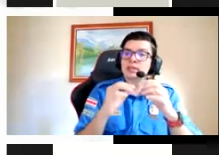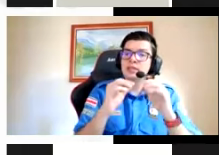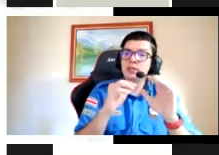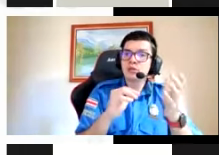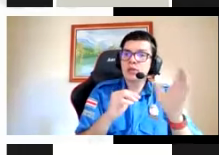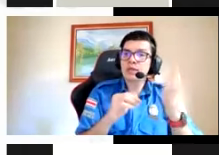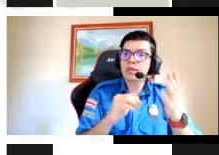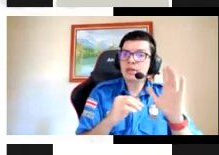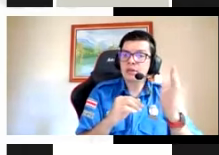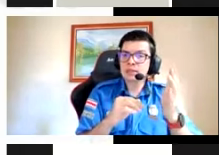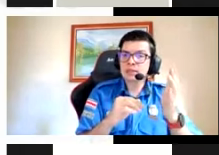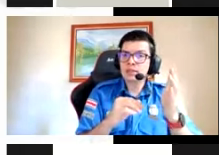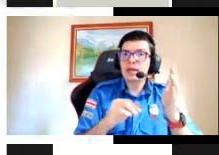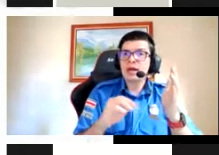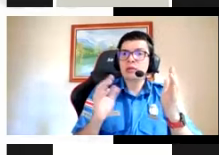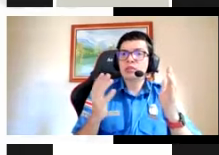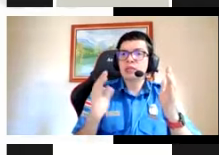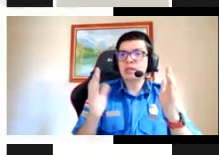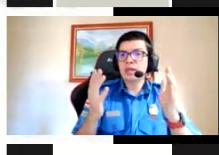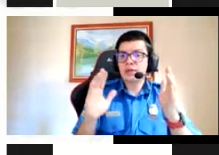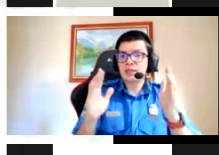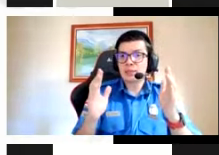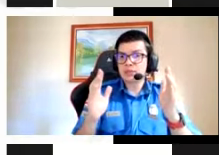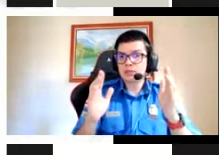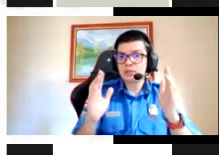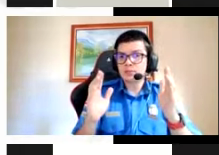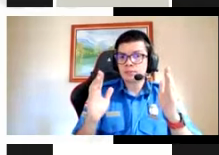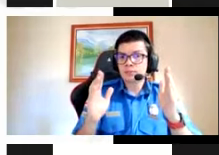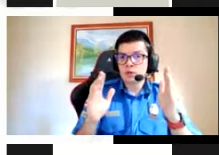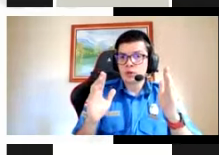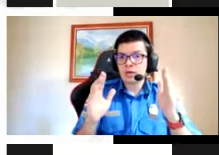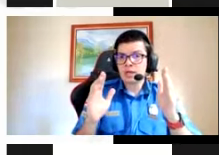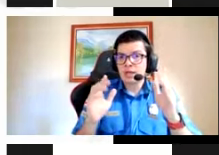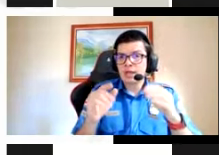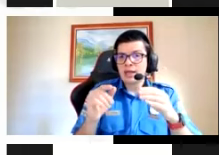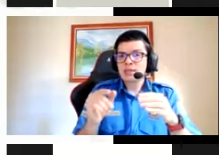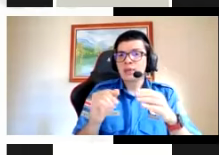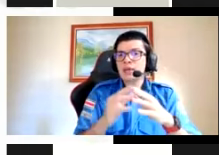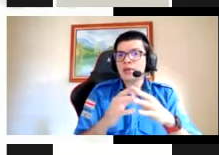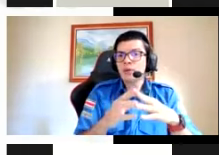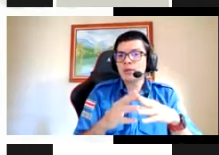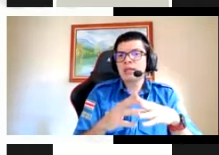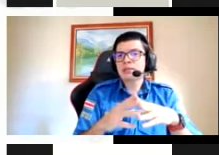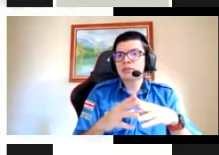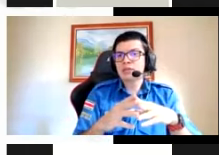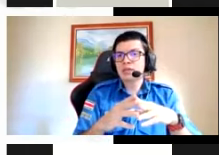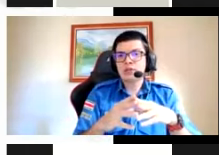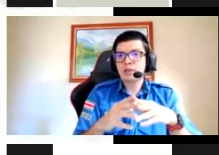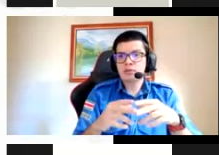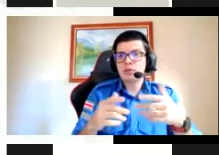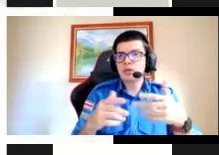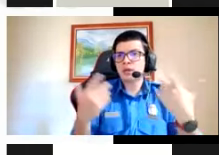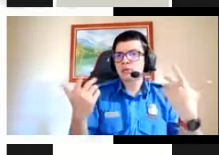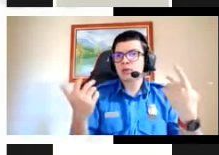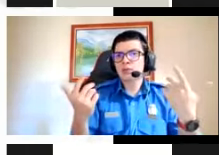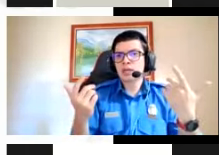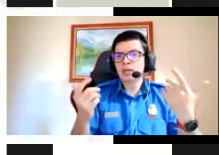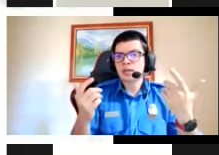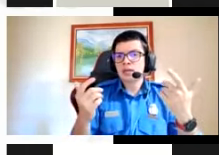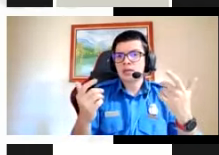de 120 libras a 80 libras de presión. ¿Ok? Esa manguera va a aguantar esas 80 libras de presión en